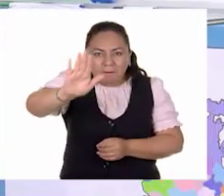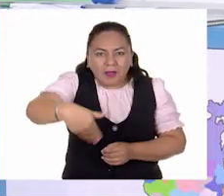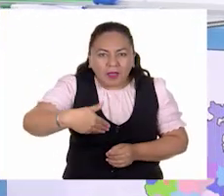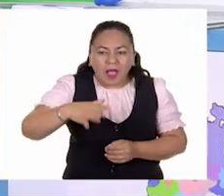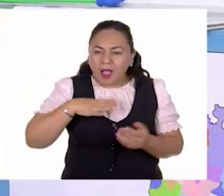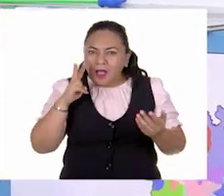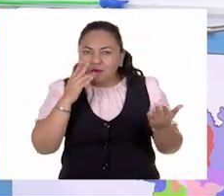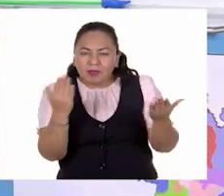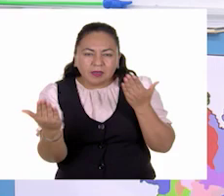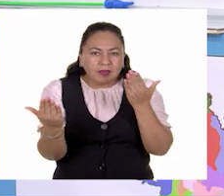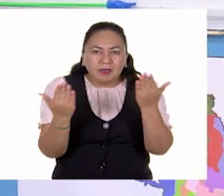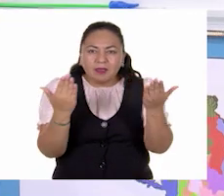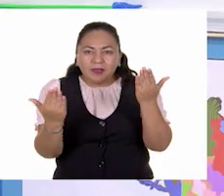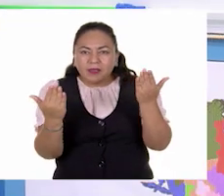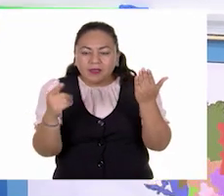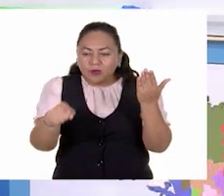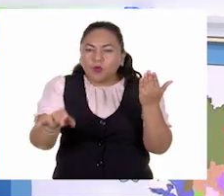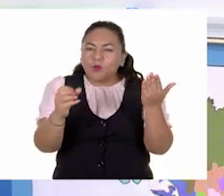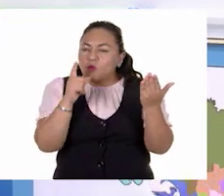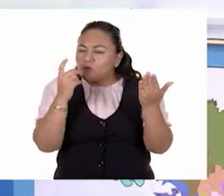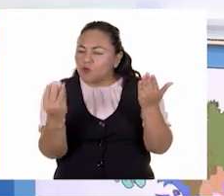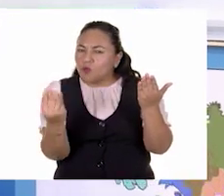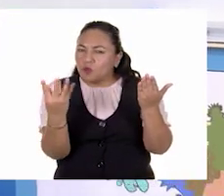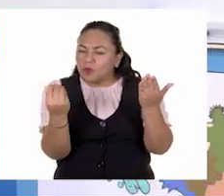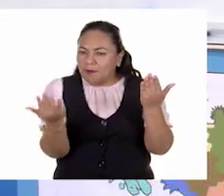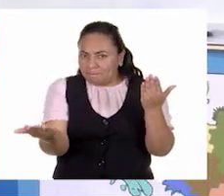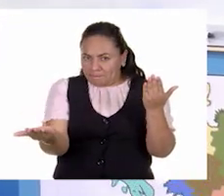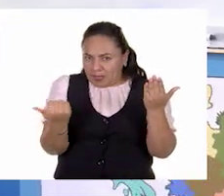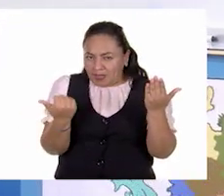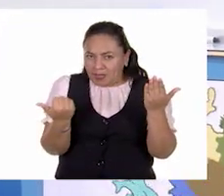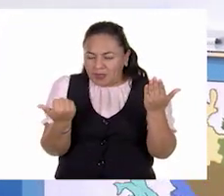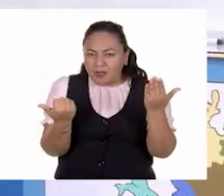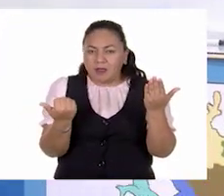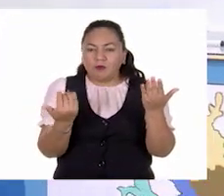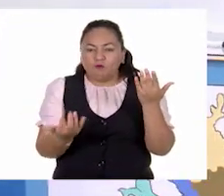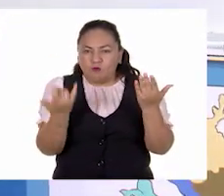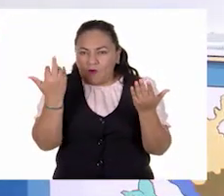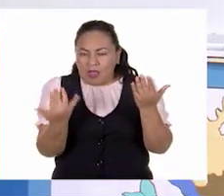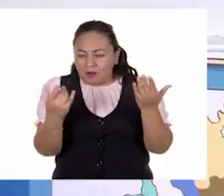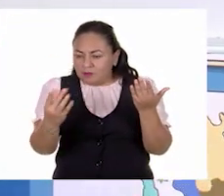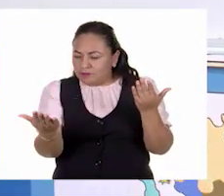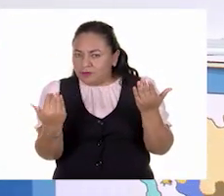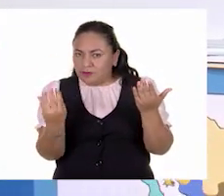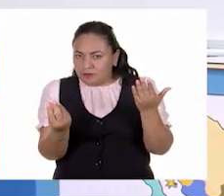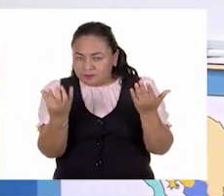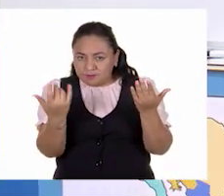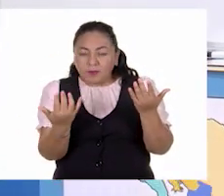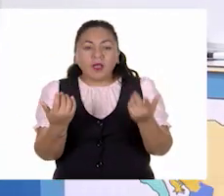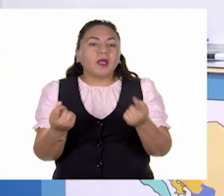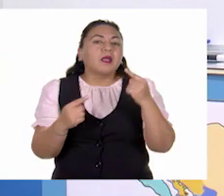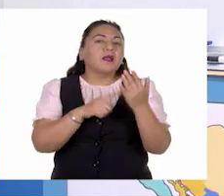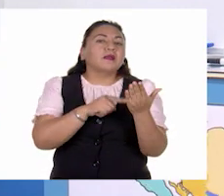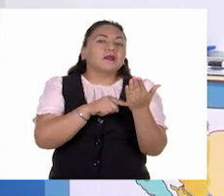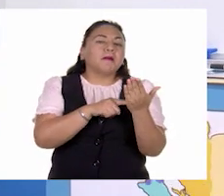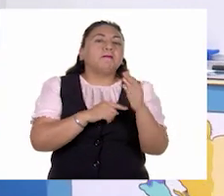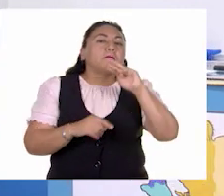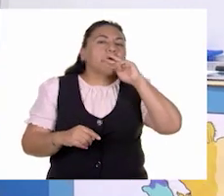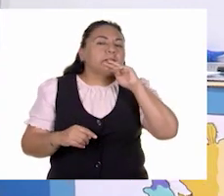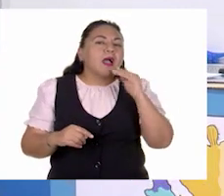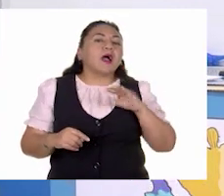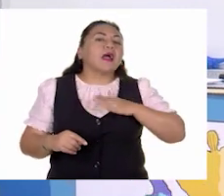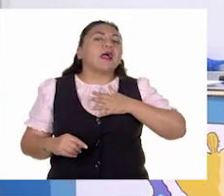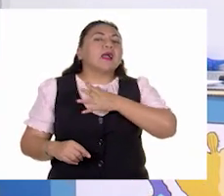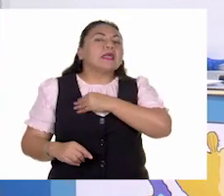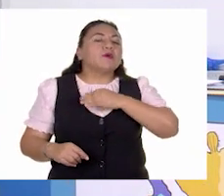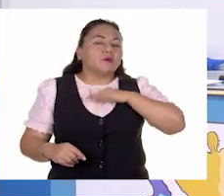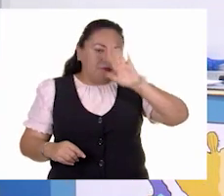una comparación entre la imagen que nos podemos imaginar de una casa con el fuego encendido y la imagen de una mamá que llama a